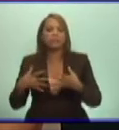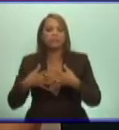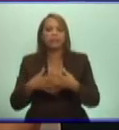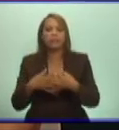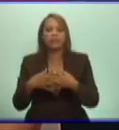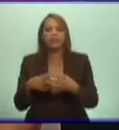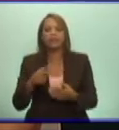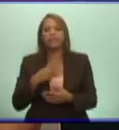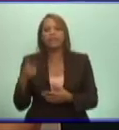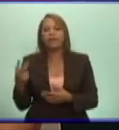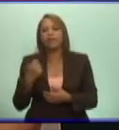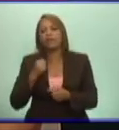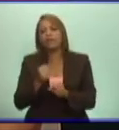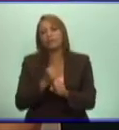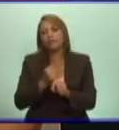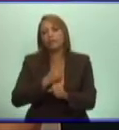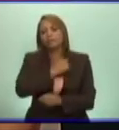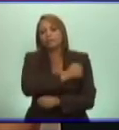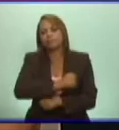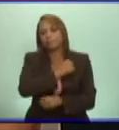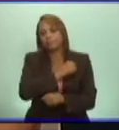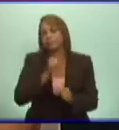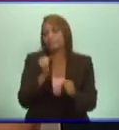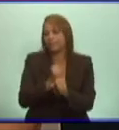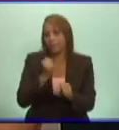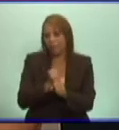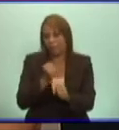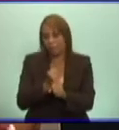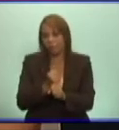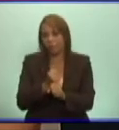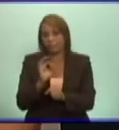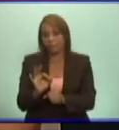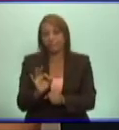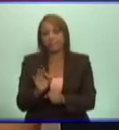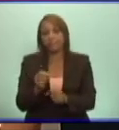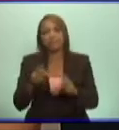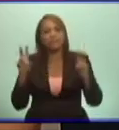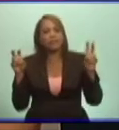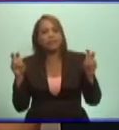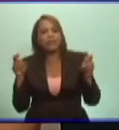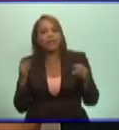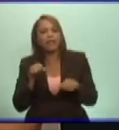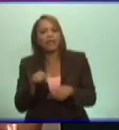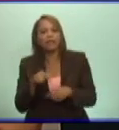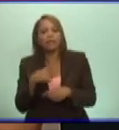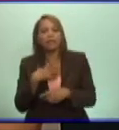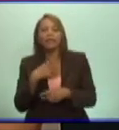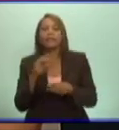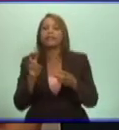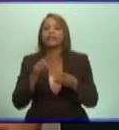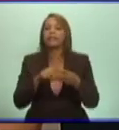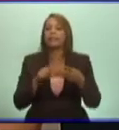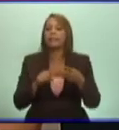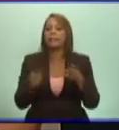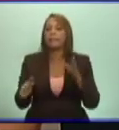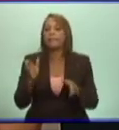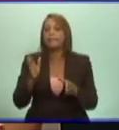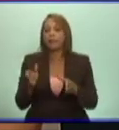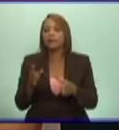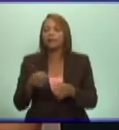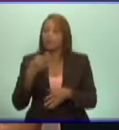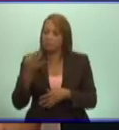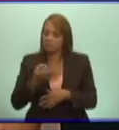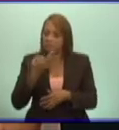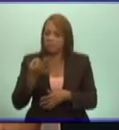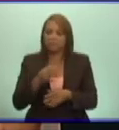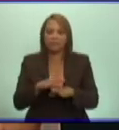del trabajo y el amor a los trabajadores. Esa temática, que era propia de la asignatura en el tercer periodo, tuvo ya su expresión en